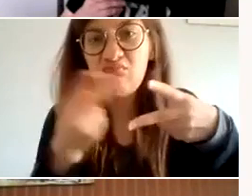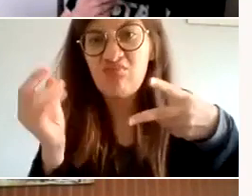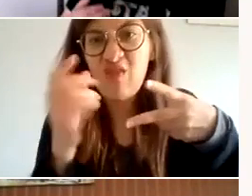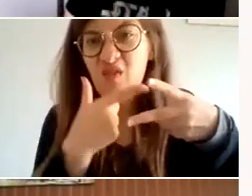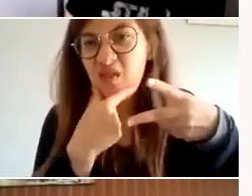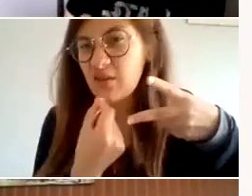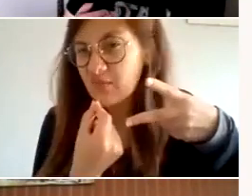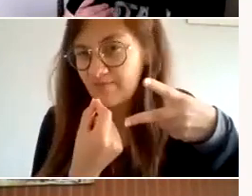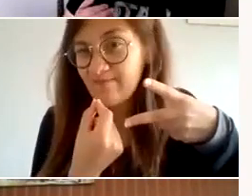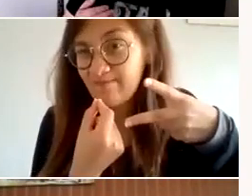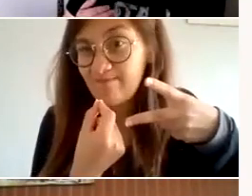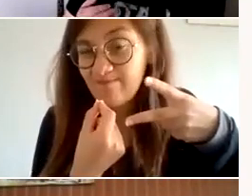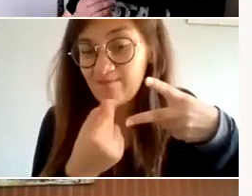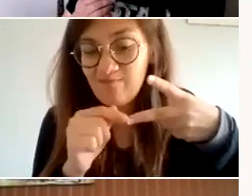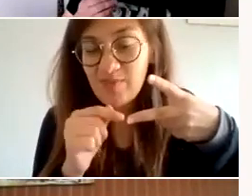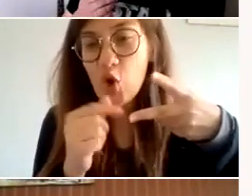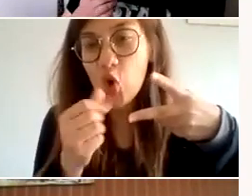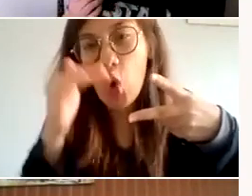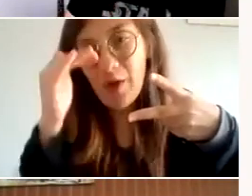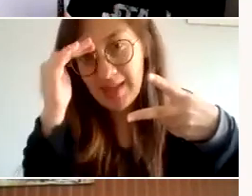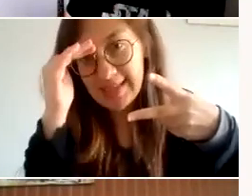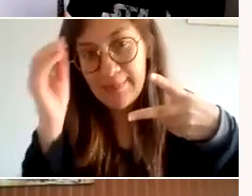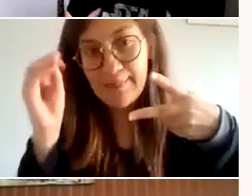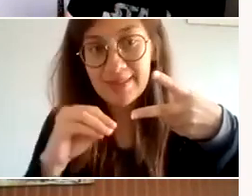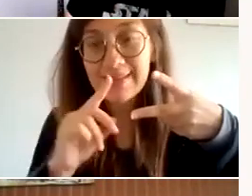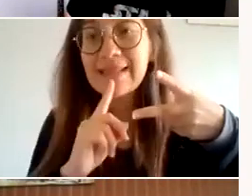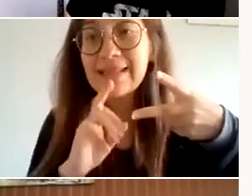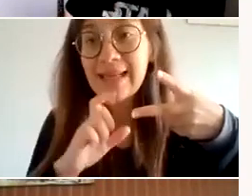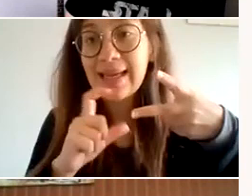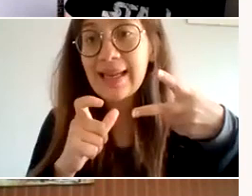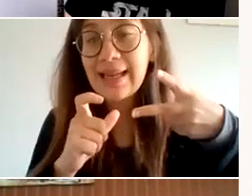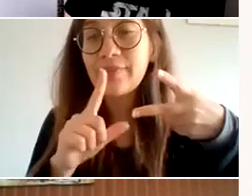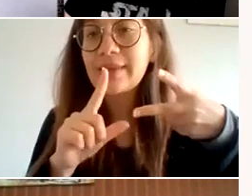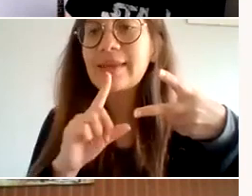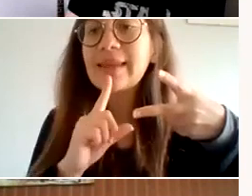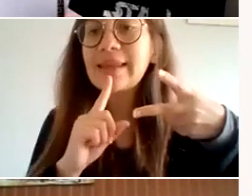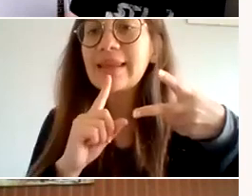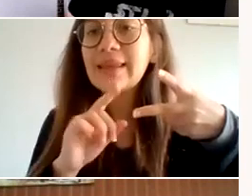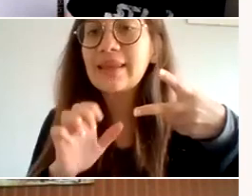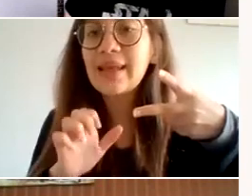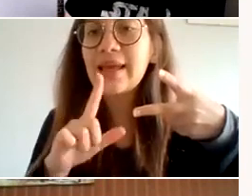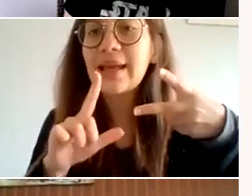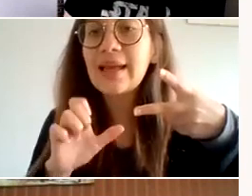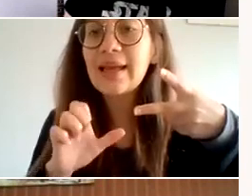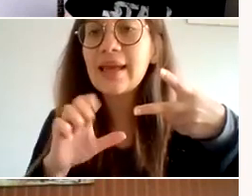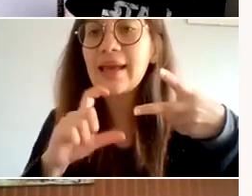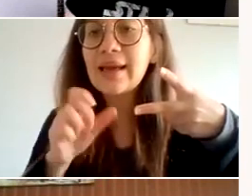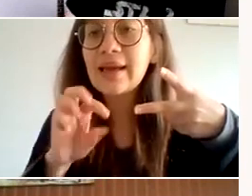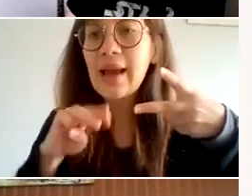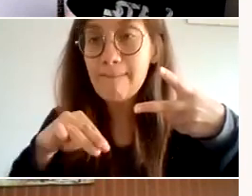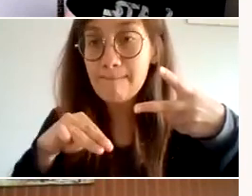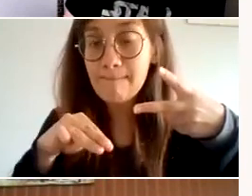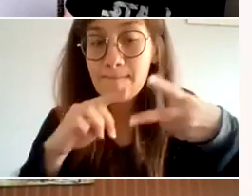de información mucho más, de privacidad mucho más fuerte, pero existen muchas más. Y esto